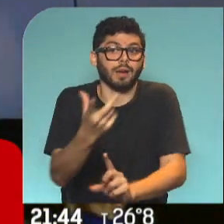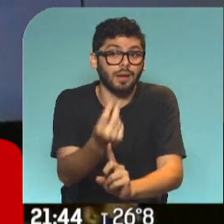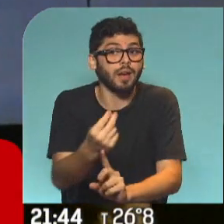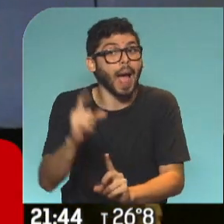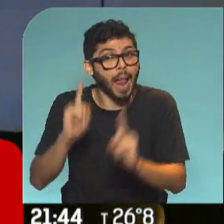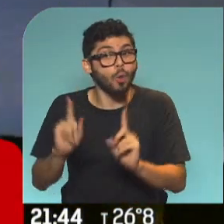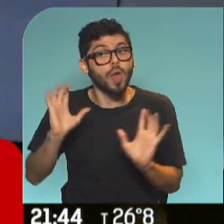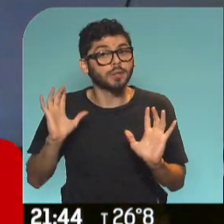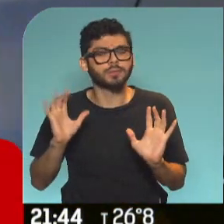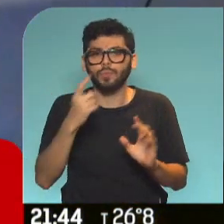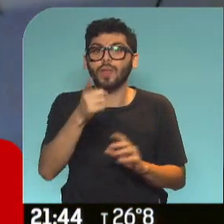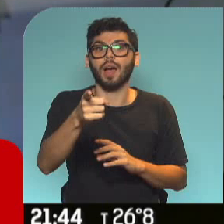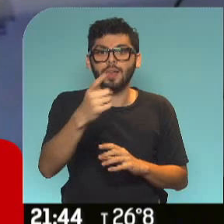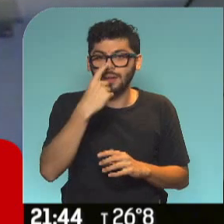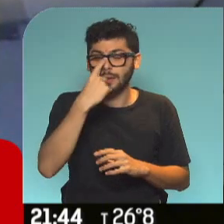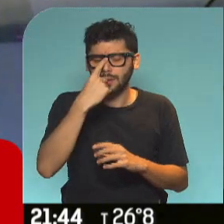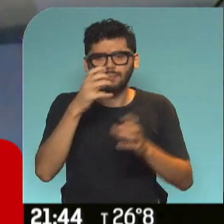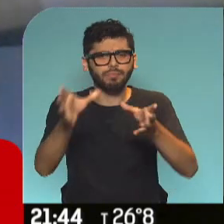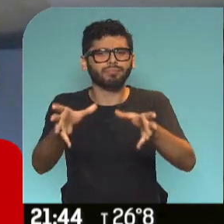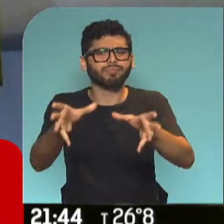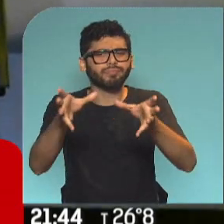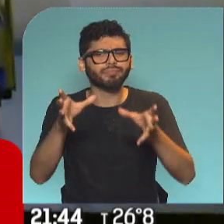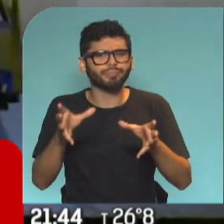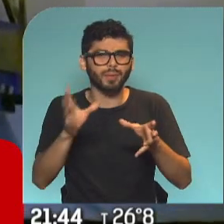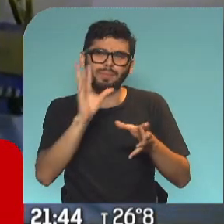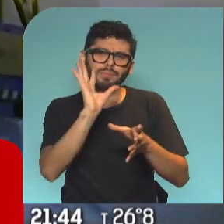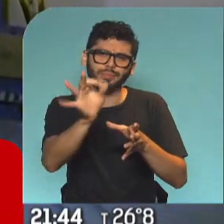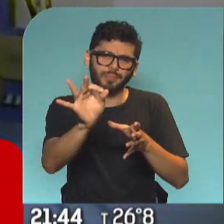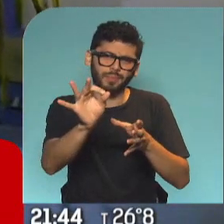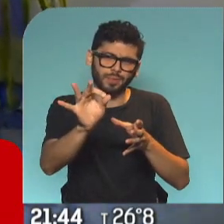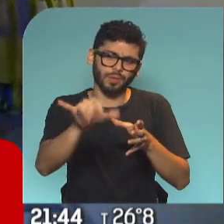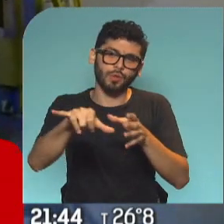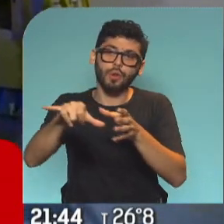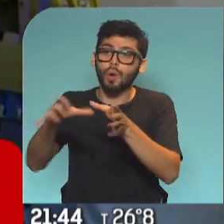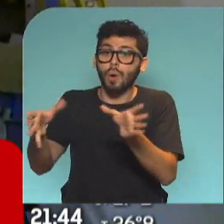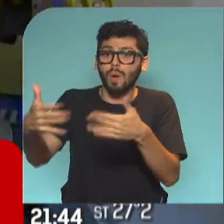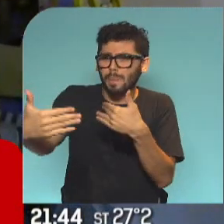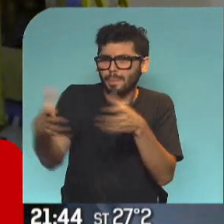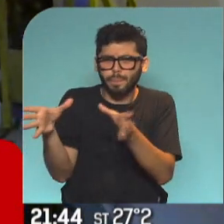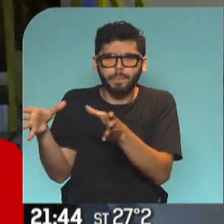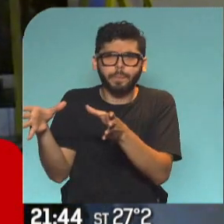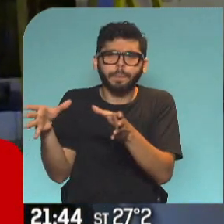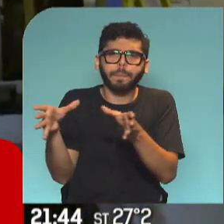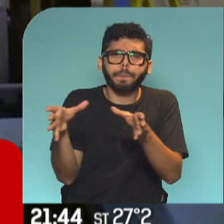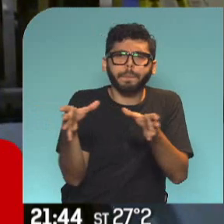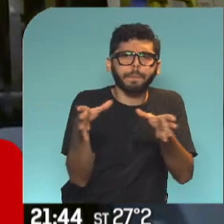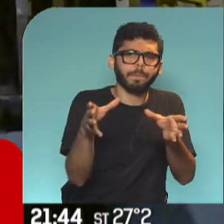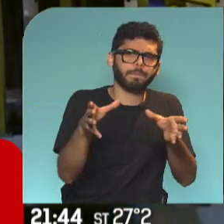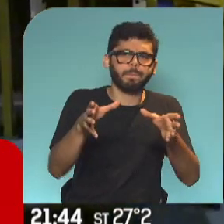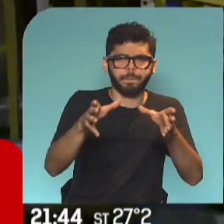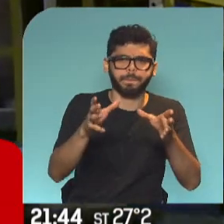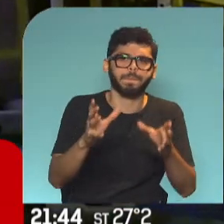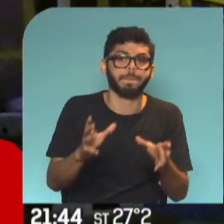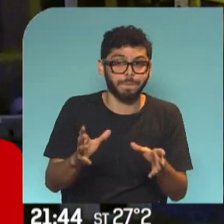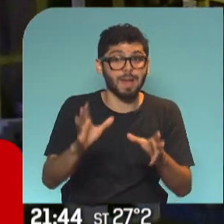y seguimos con los datos, Ariel, que tenés en mano. Estamos viendo cómo, bueno, la descarga de los containers, ¿no? Que nos preguntábamos cuántos serán, cómo vienen. Bueno,